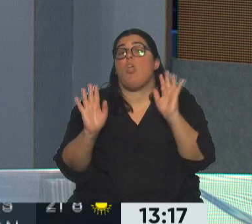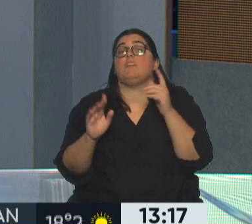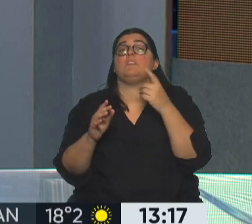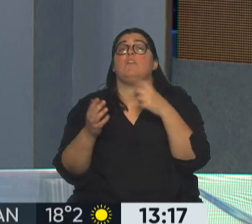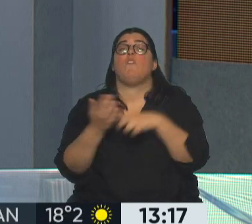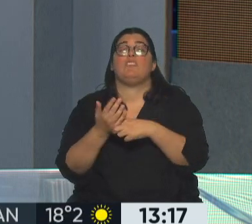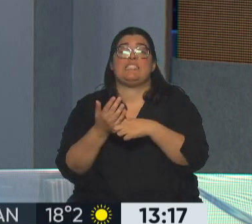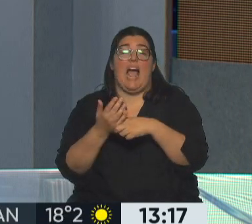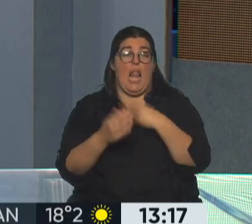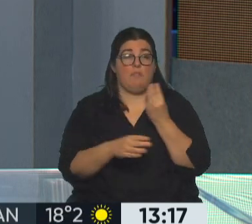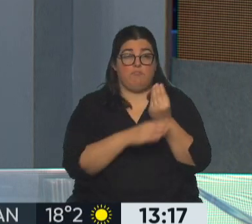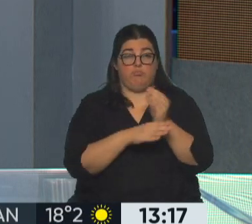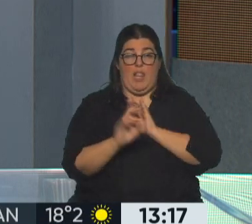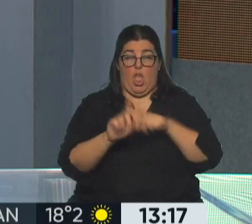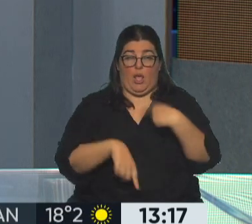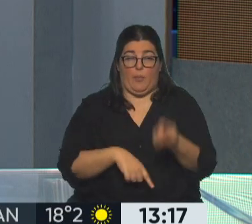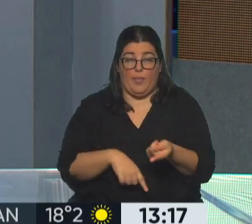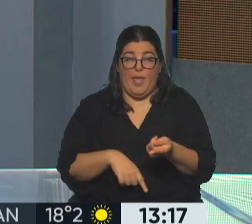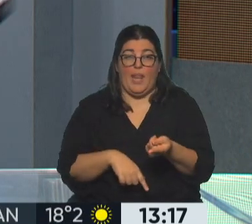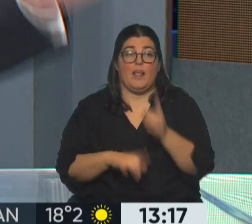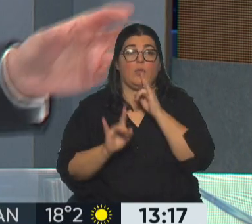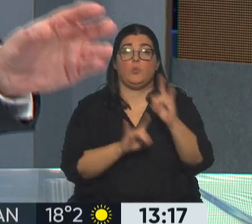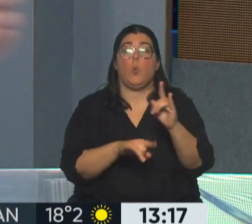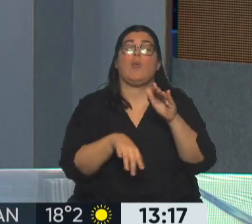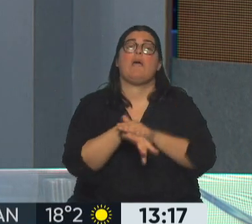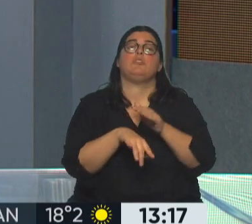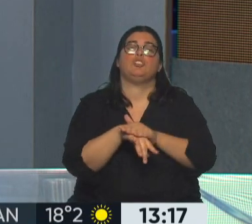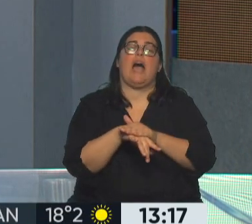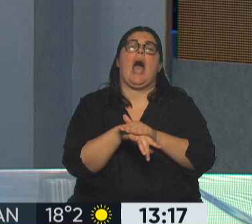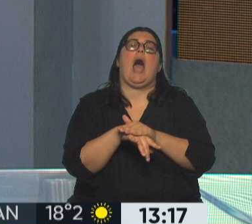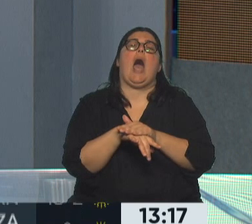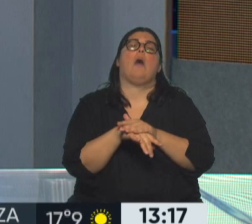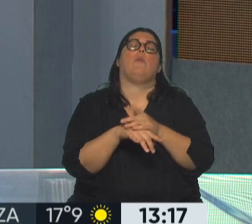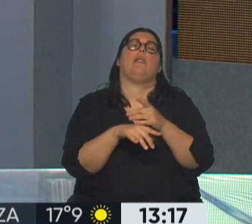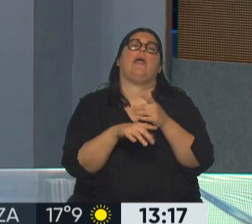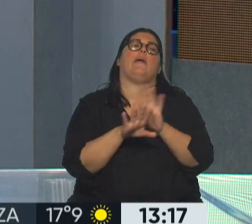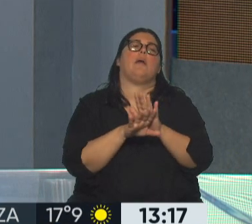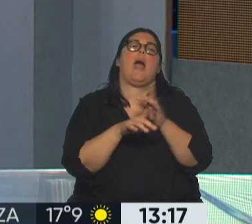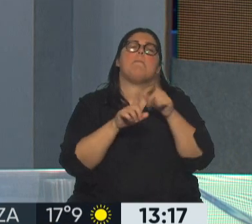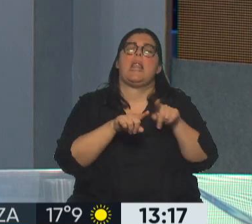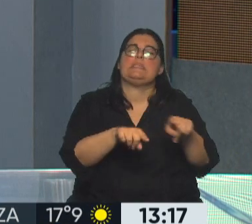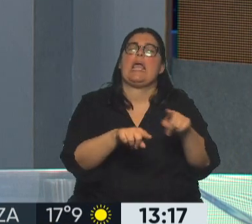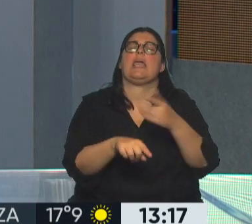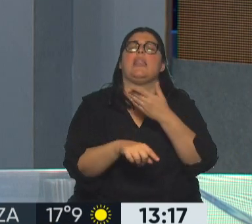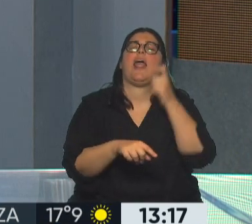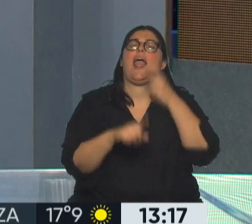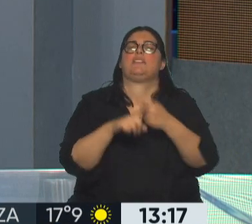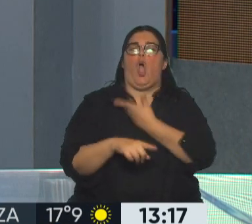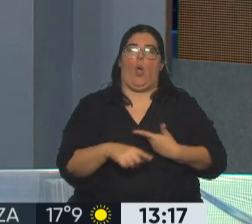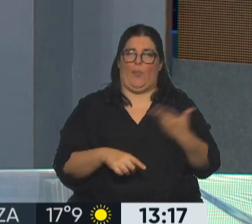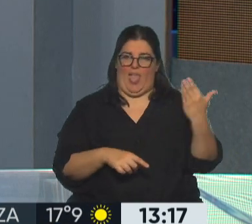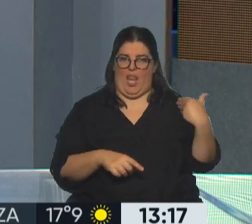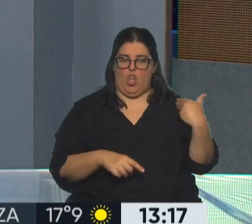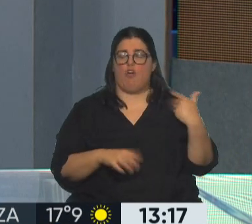quien finalmente asuma el año que viene que se encargue de perseguir judicialmente al gobierno anterior. Bueno, Petro resolvió muy rápidamente esa situación